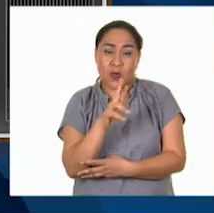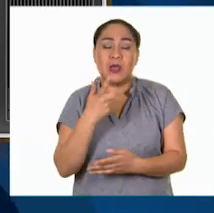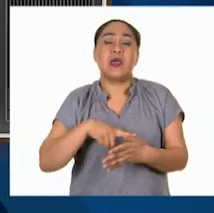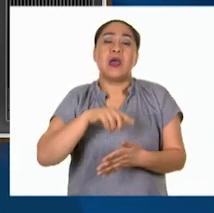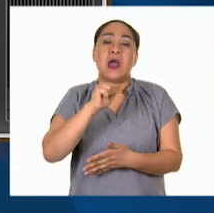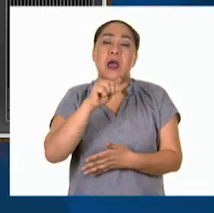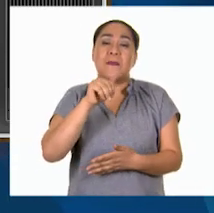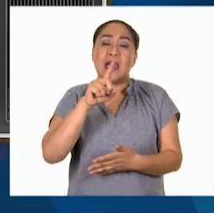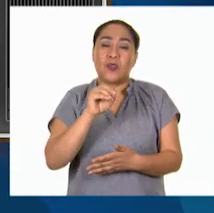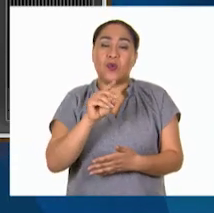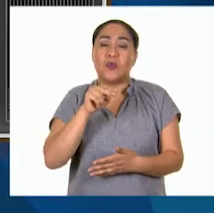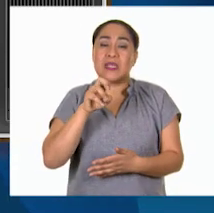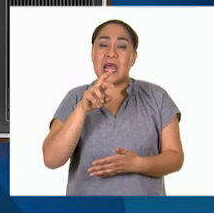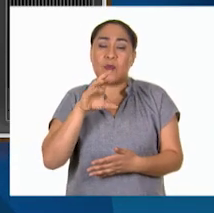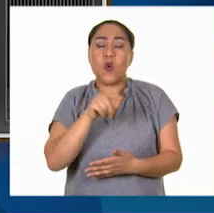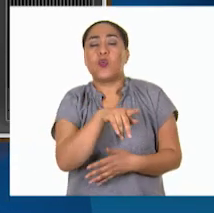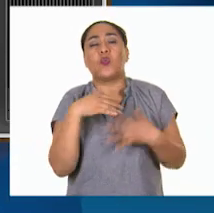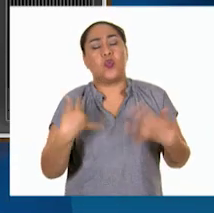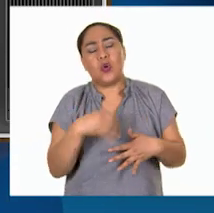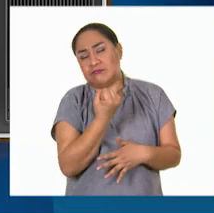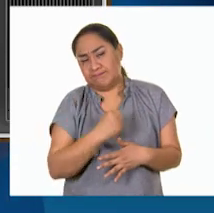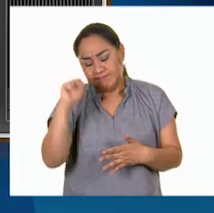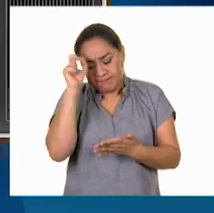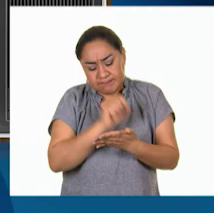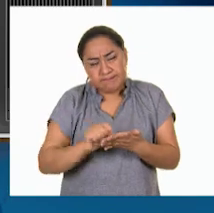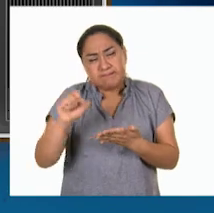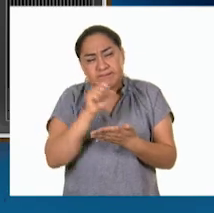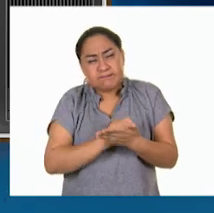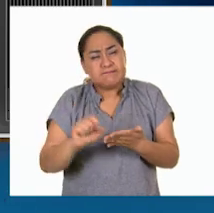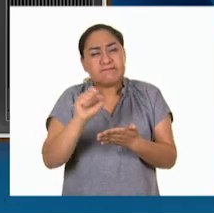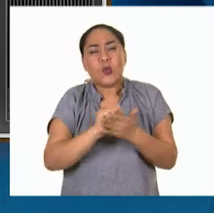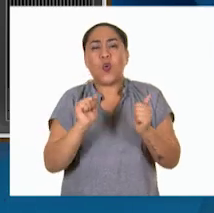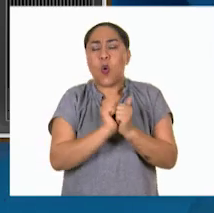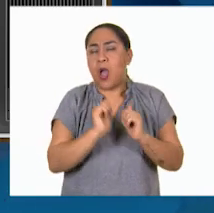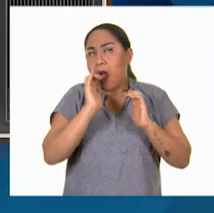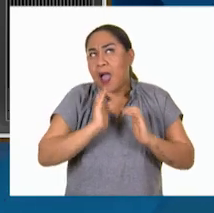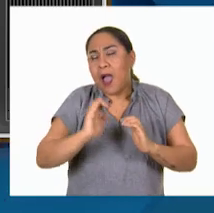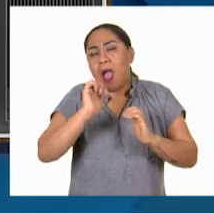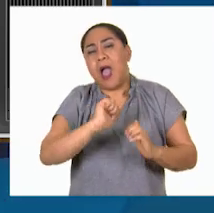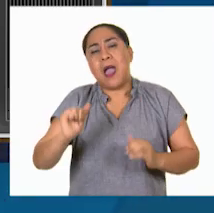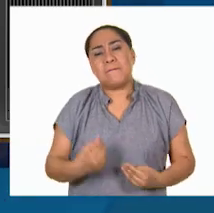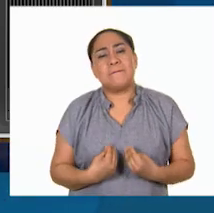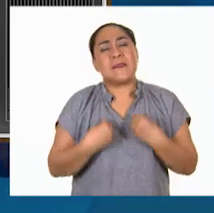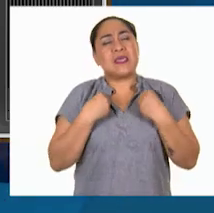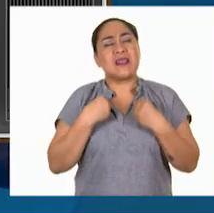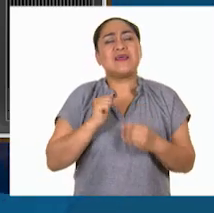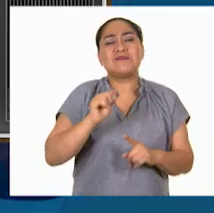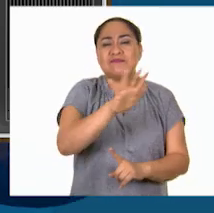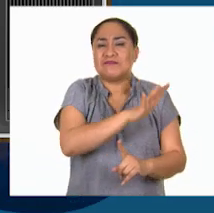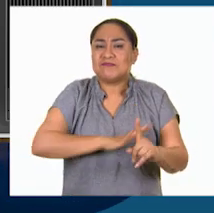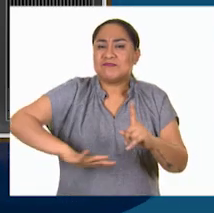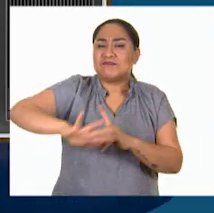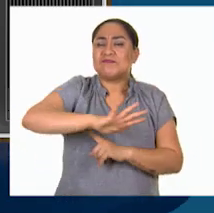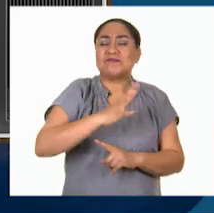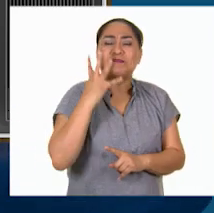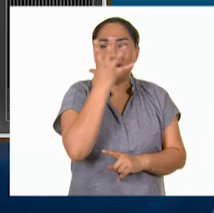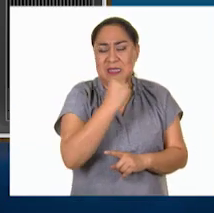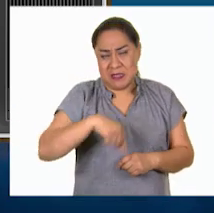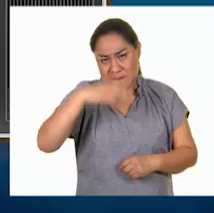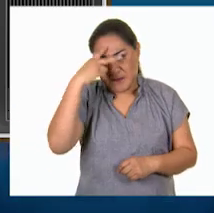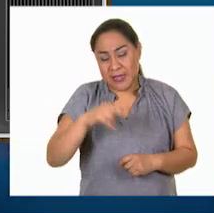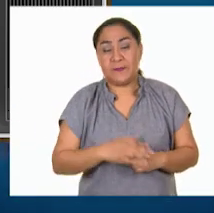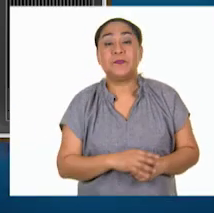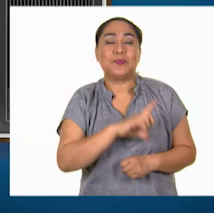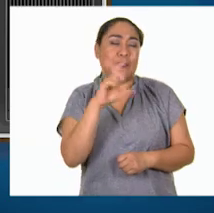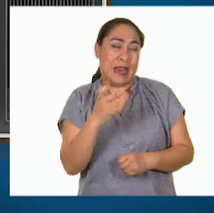Amado Nervo, que dedicaron su talento a describir y a cantar a la vida y el paisaje de México. En los últimos